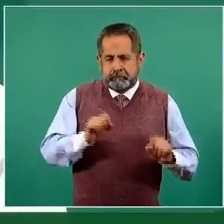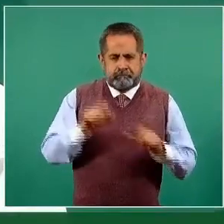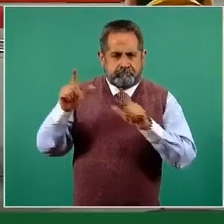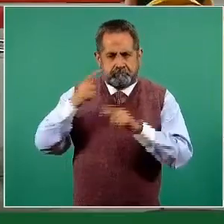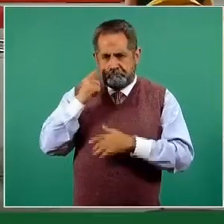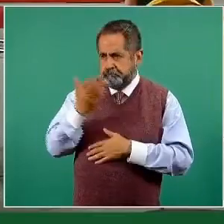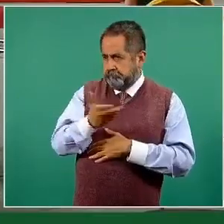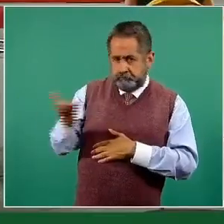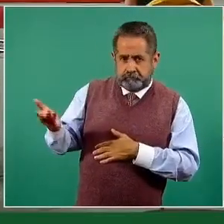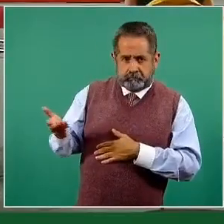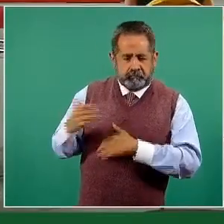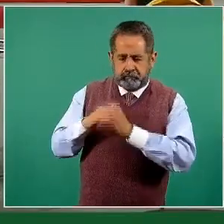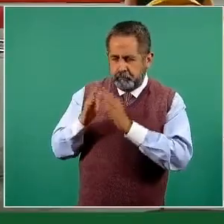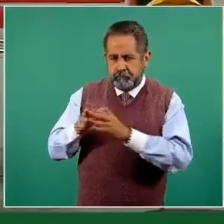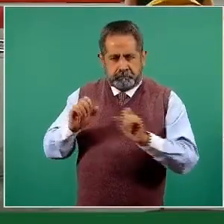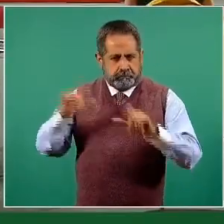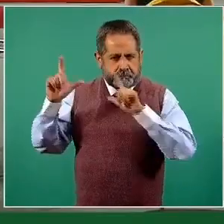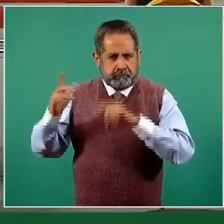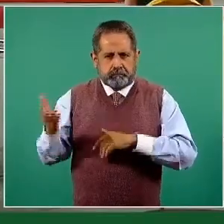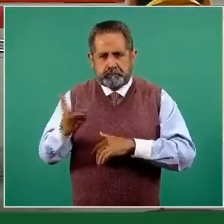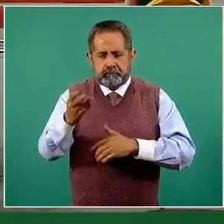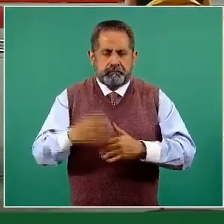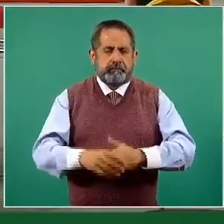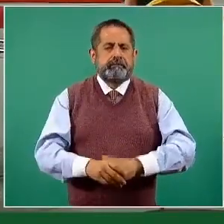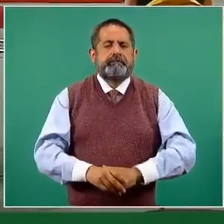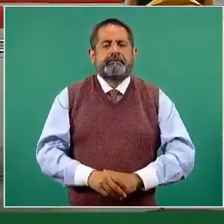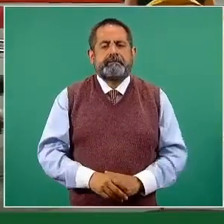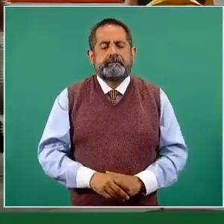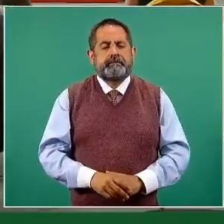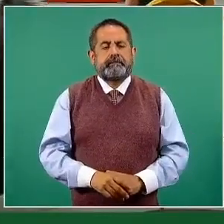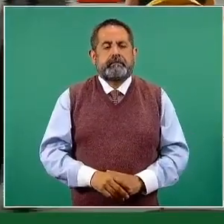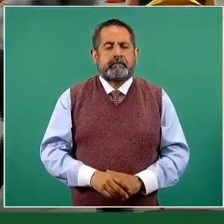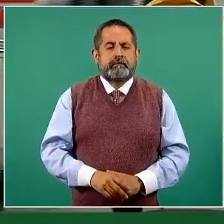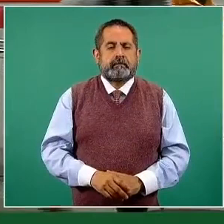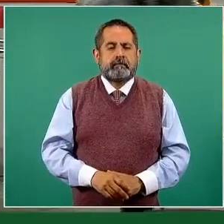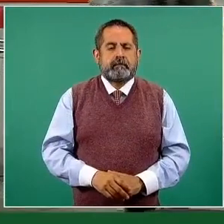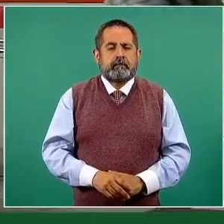sección, si son tan amables de pasarnos los videos.